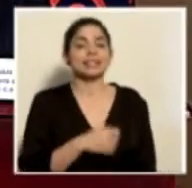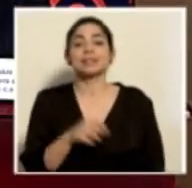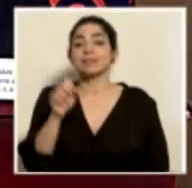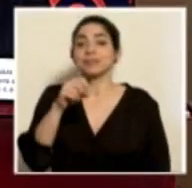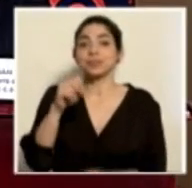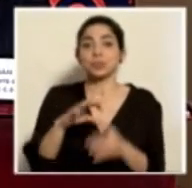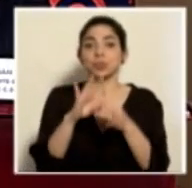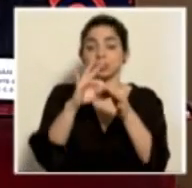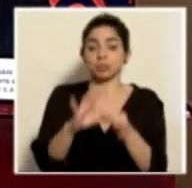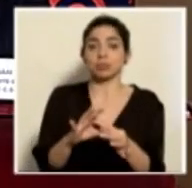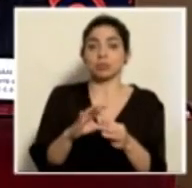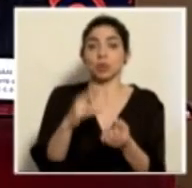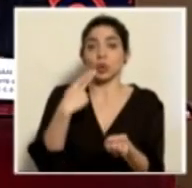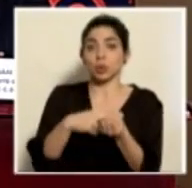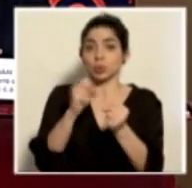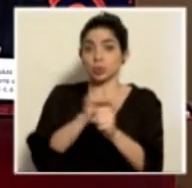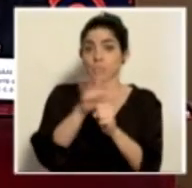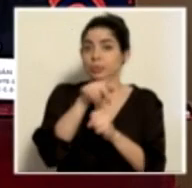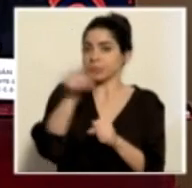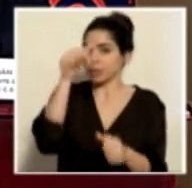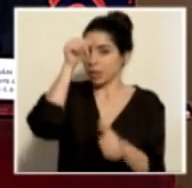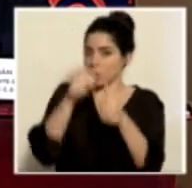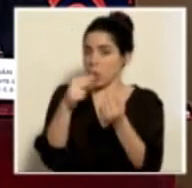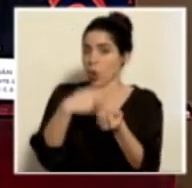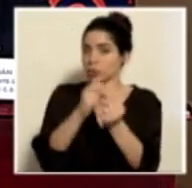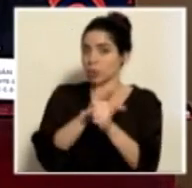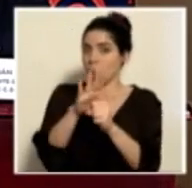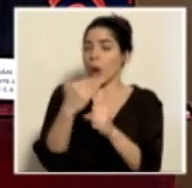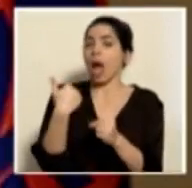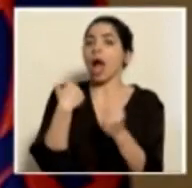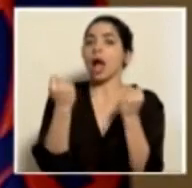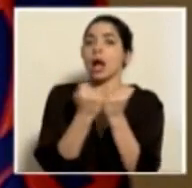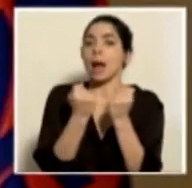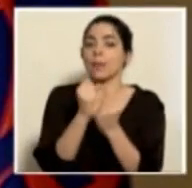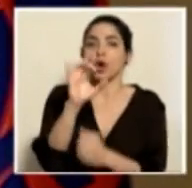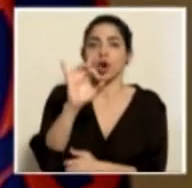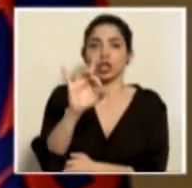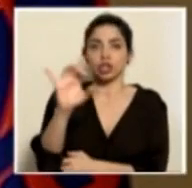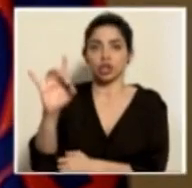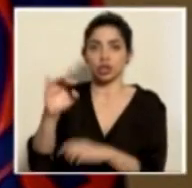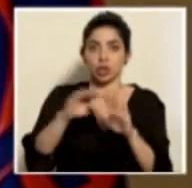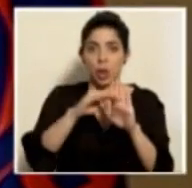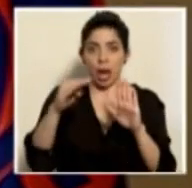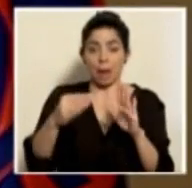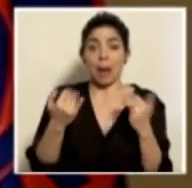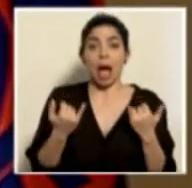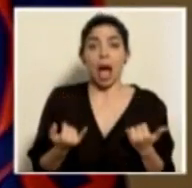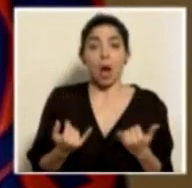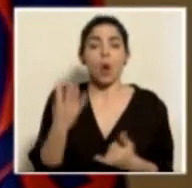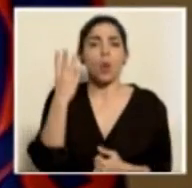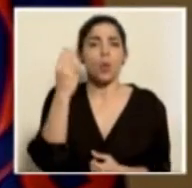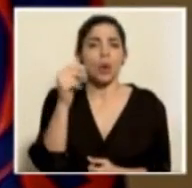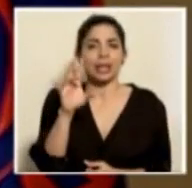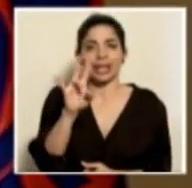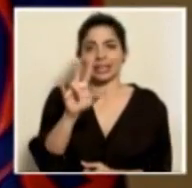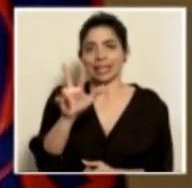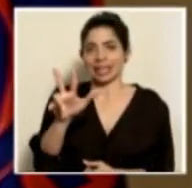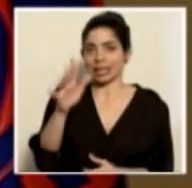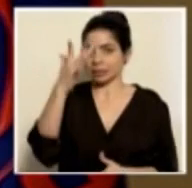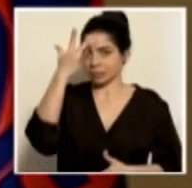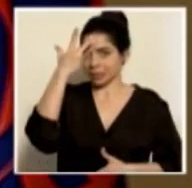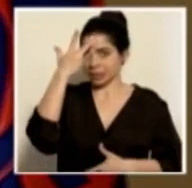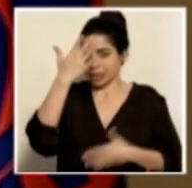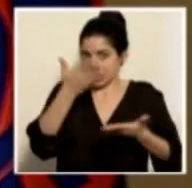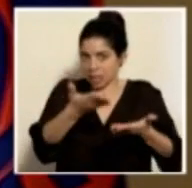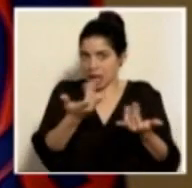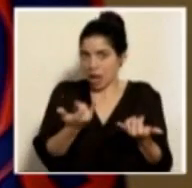con respecto a SEACO, recordemos que SEACO tiene 88 camas y en este momento hay 73 pacientes